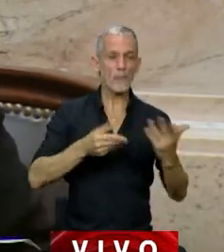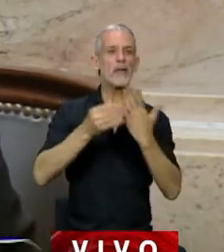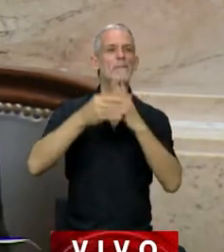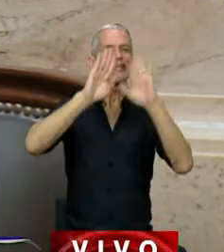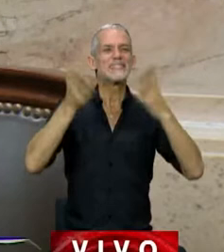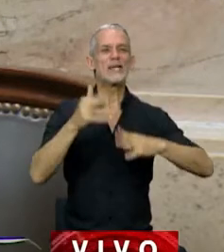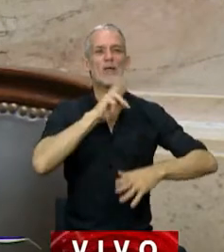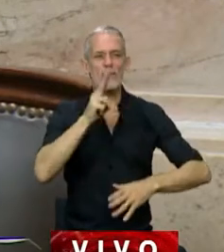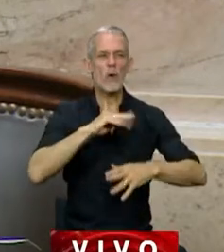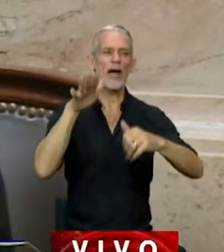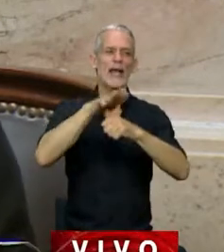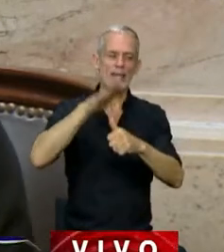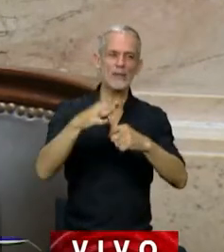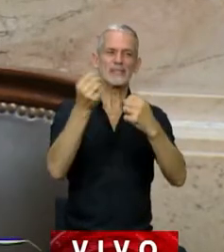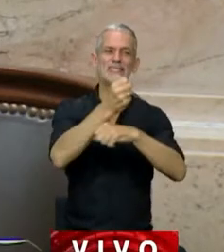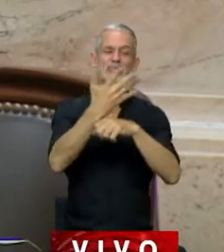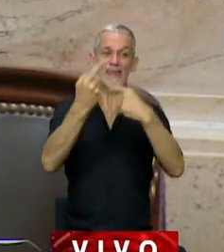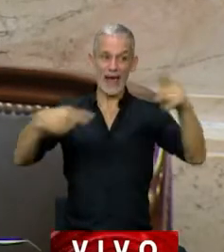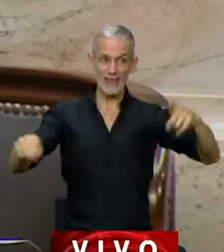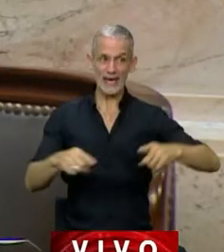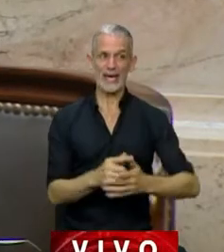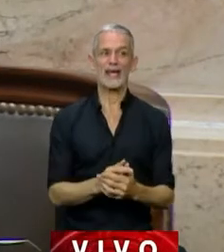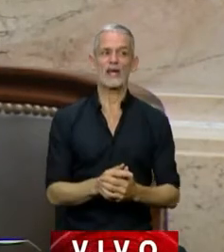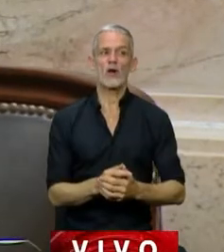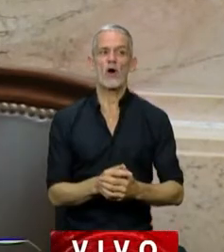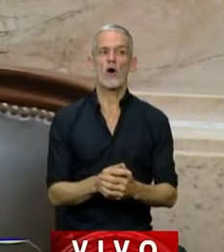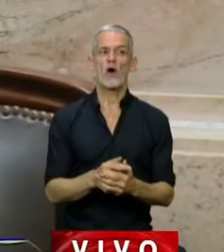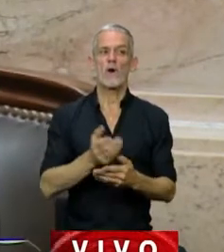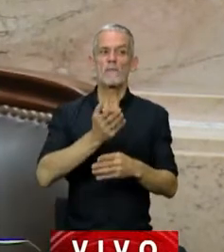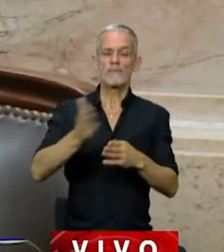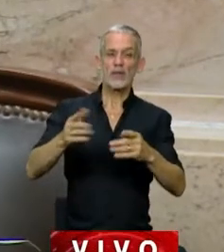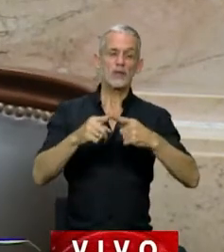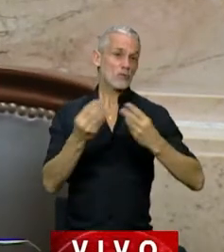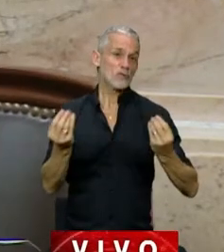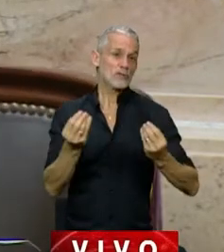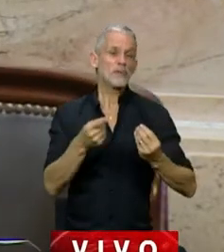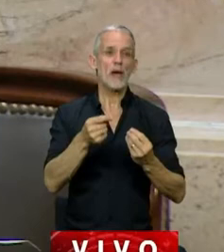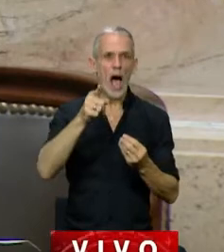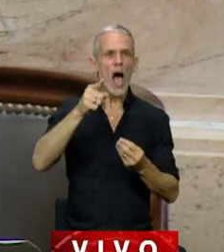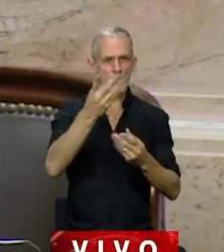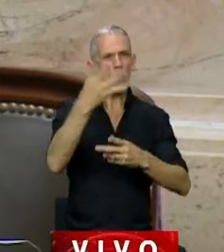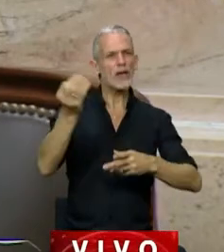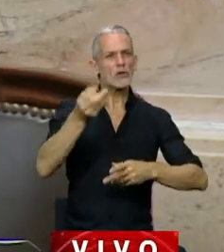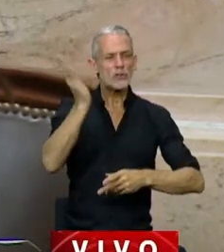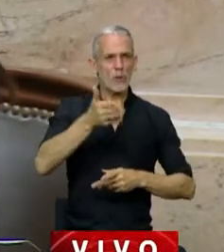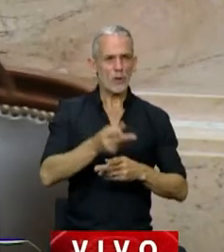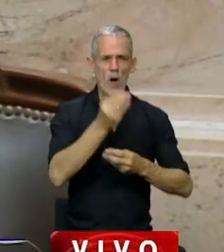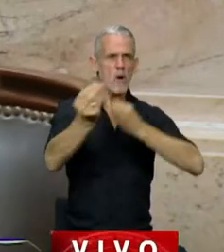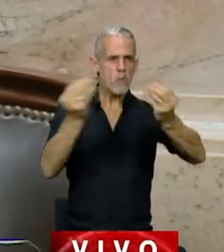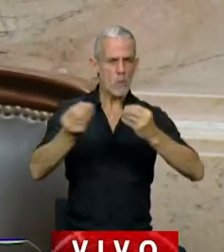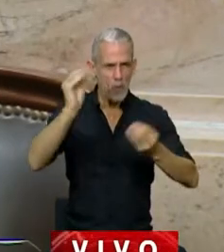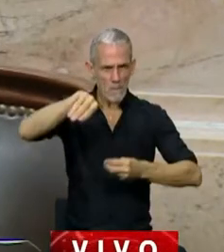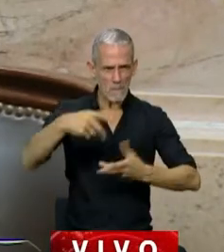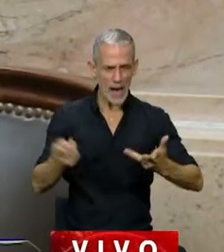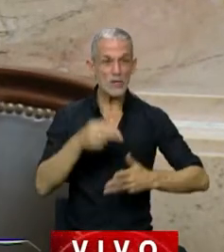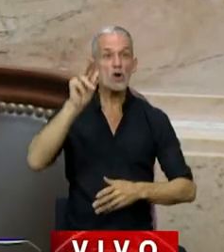Ministerio de la Mujer y Diversidades aumenta un 400%. Eso sí que les importa, aunque cumpla un